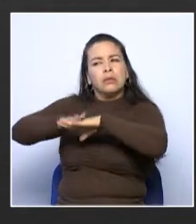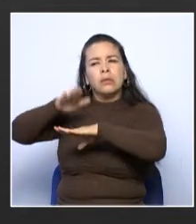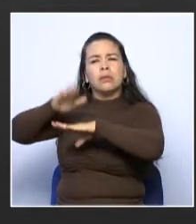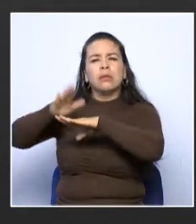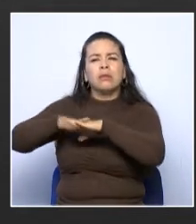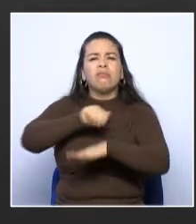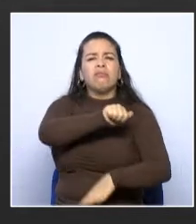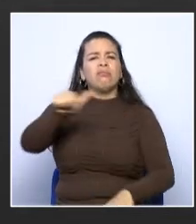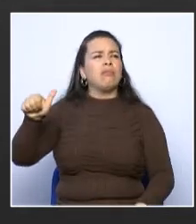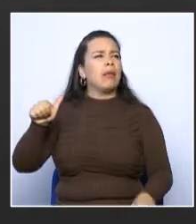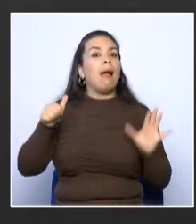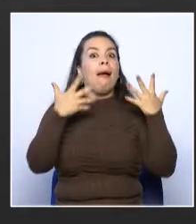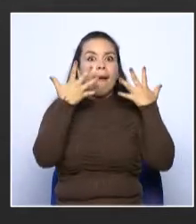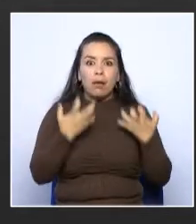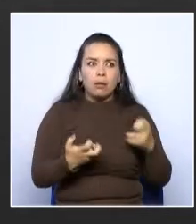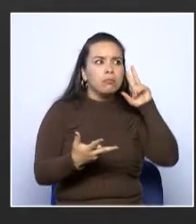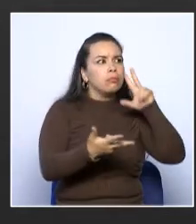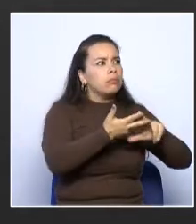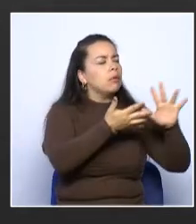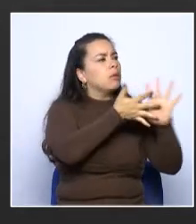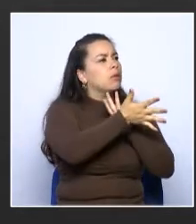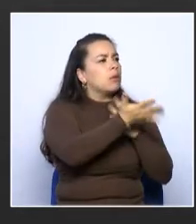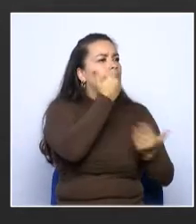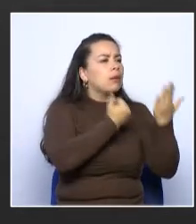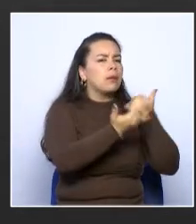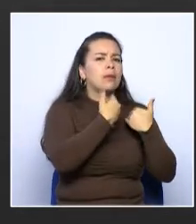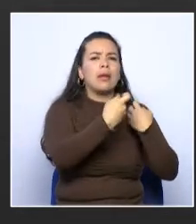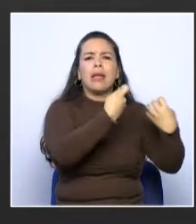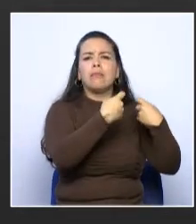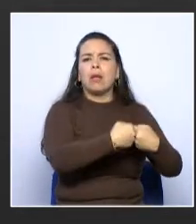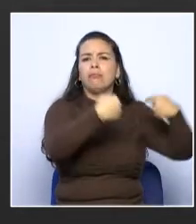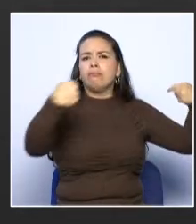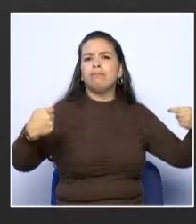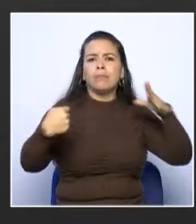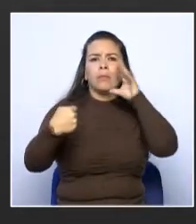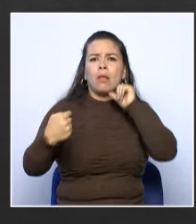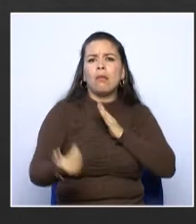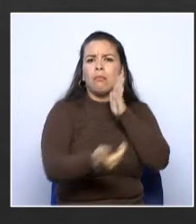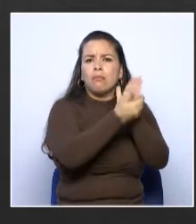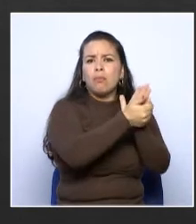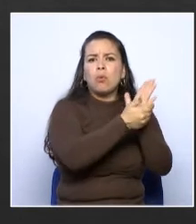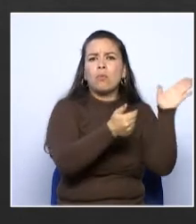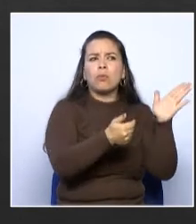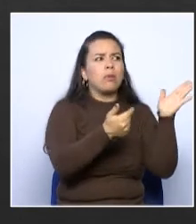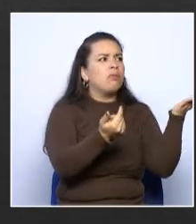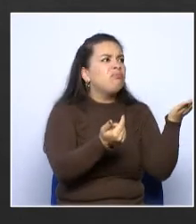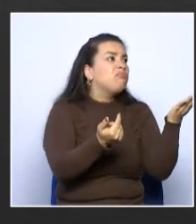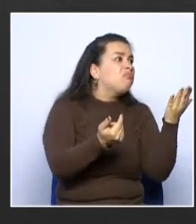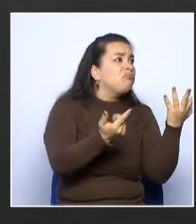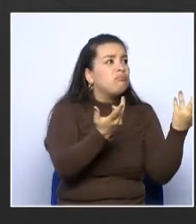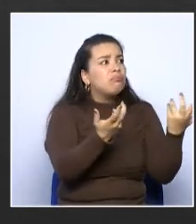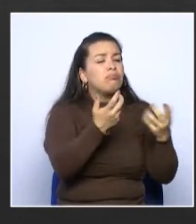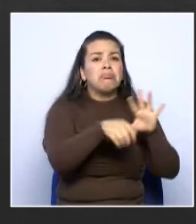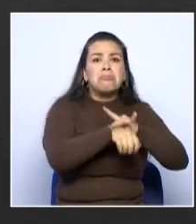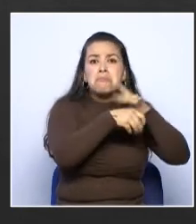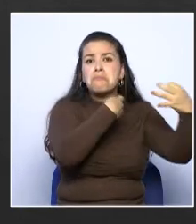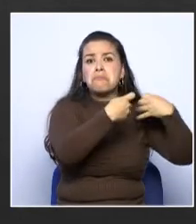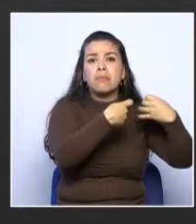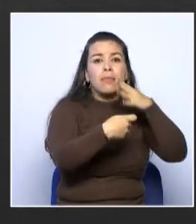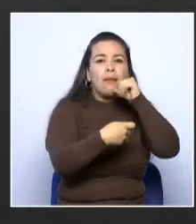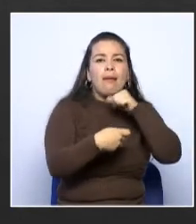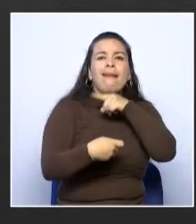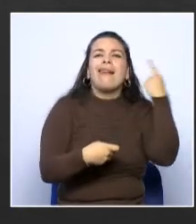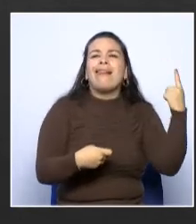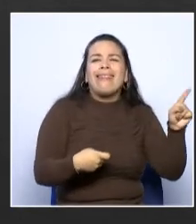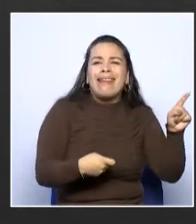la gente quiere conocer. De pronto no tienen una explicación adecuada cuando lo buscan en la red, y aquí van a entender ustedes qué es lo que